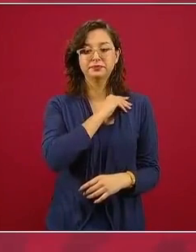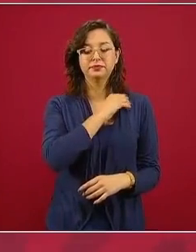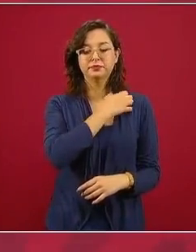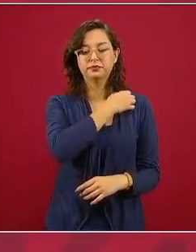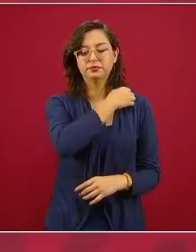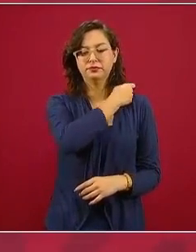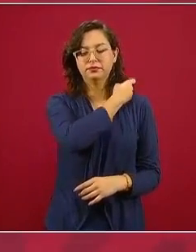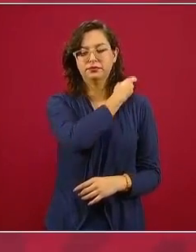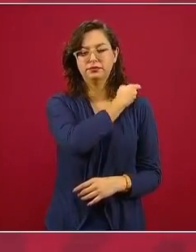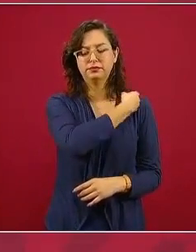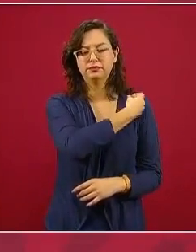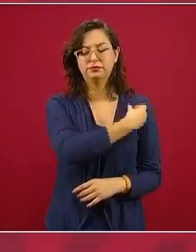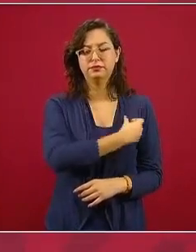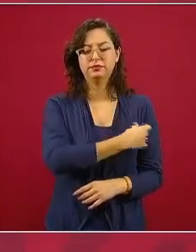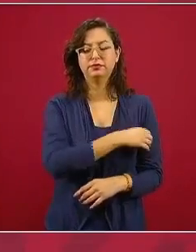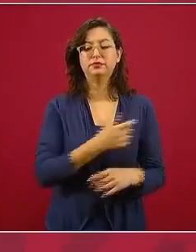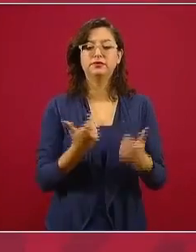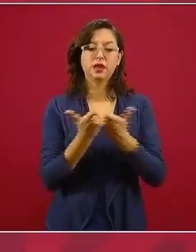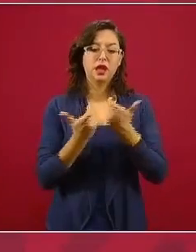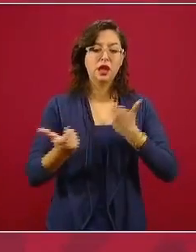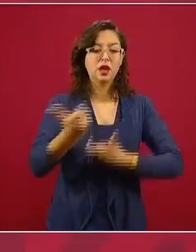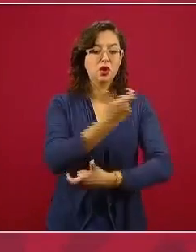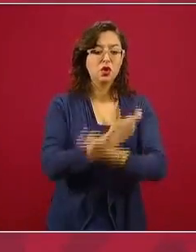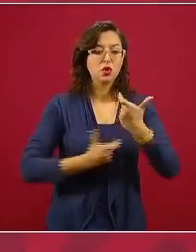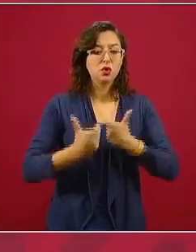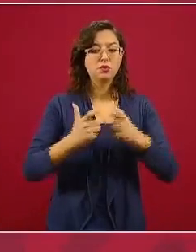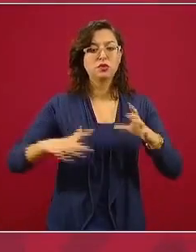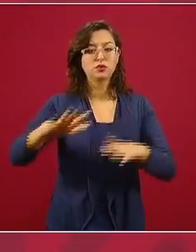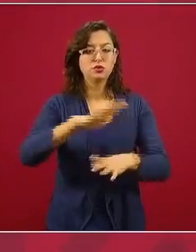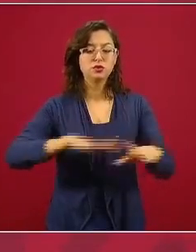En lo económico, en lo social, en lo político, todo eso